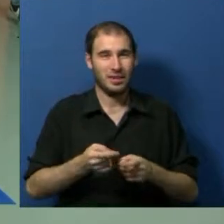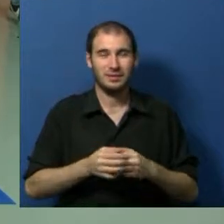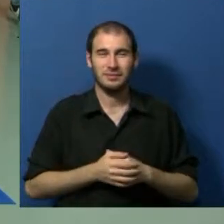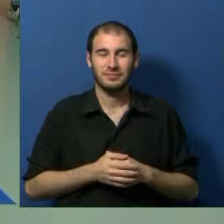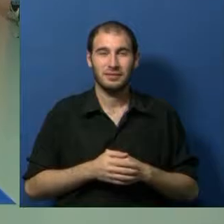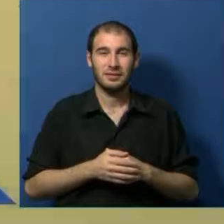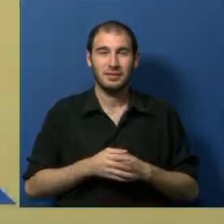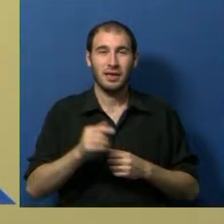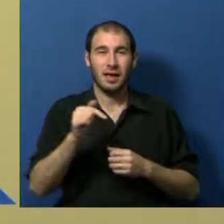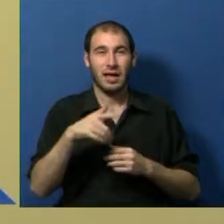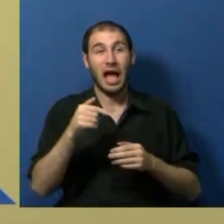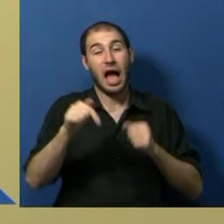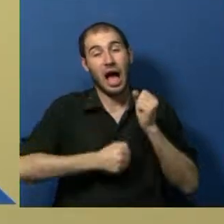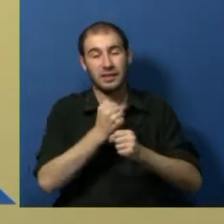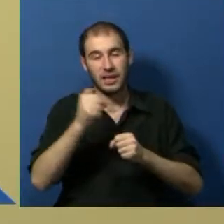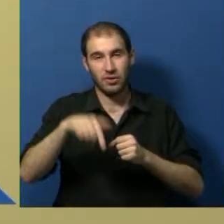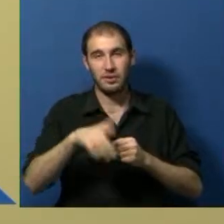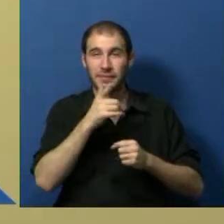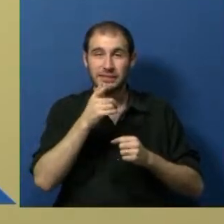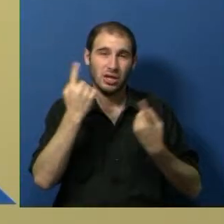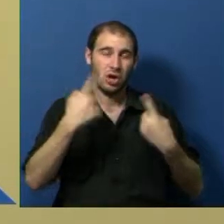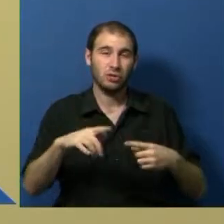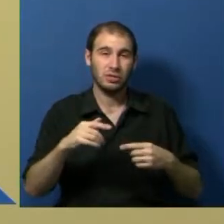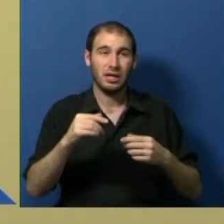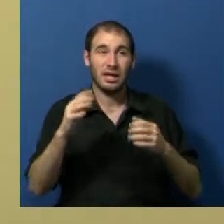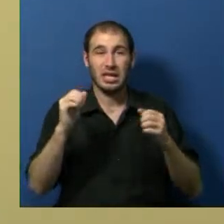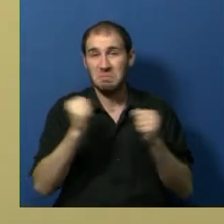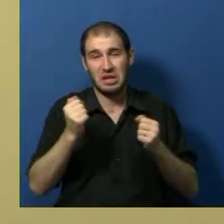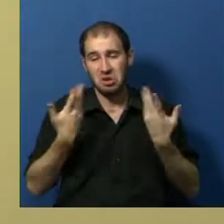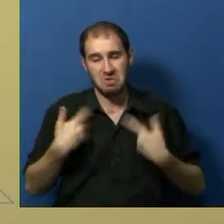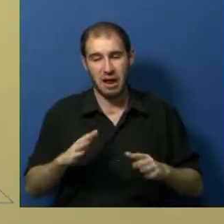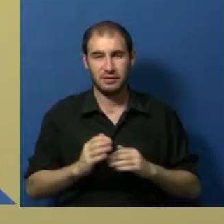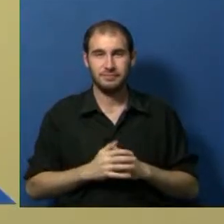estar, por el momento, se esperan condiciones de un invierno normal.